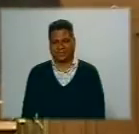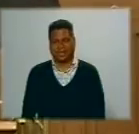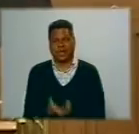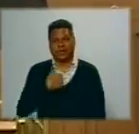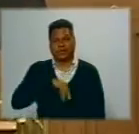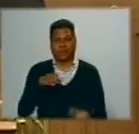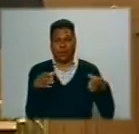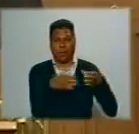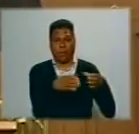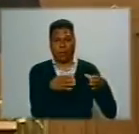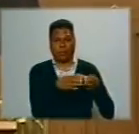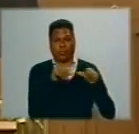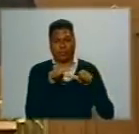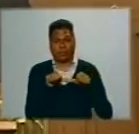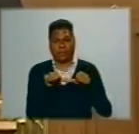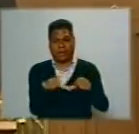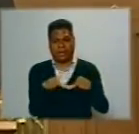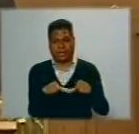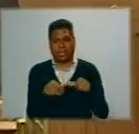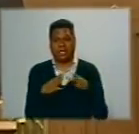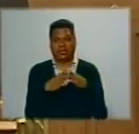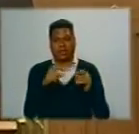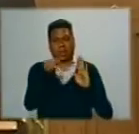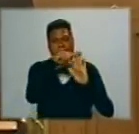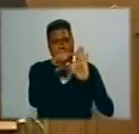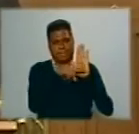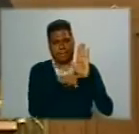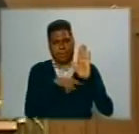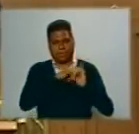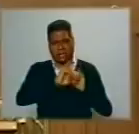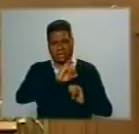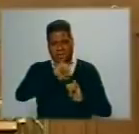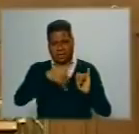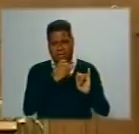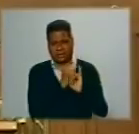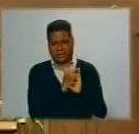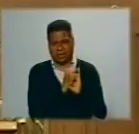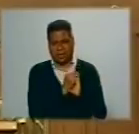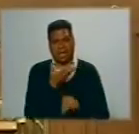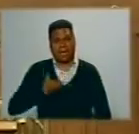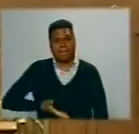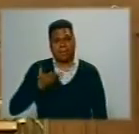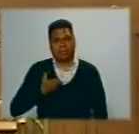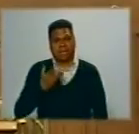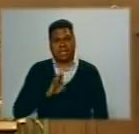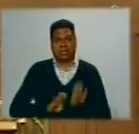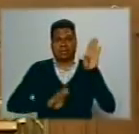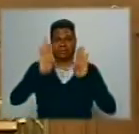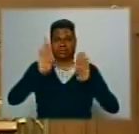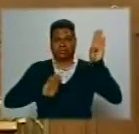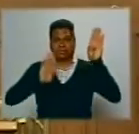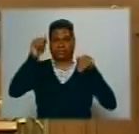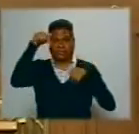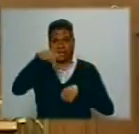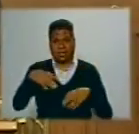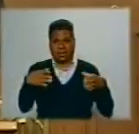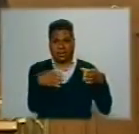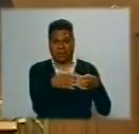Permanente para los Asuntos Internacionales muy importante someter a consideración de esta